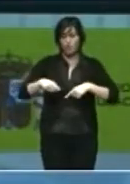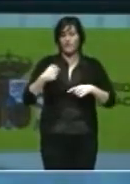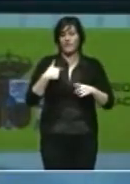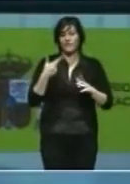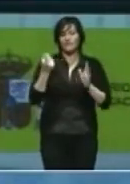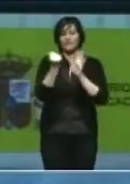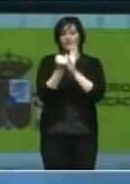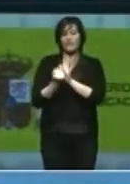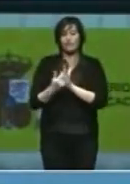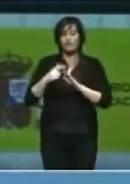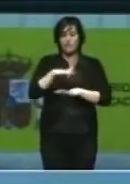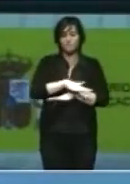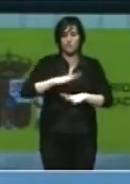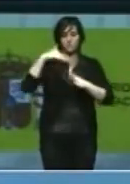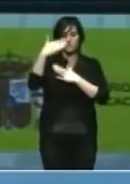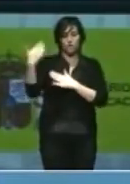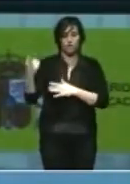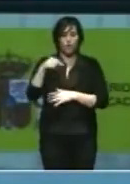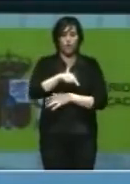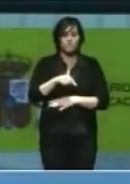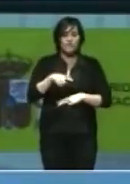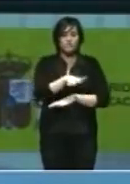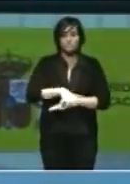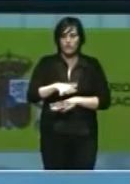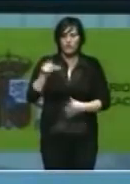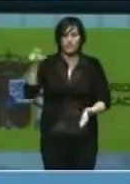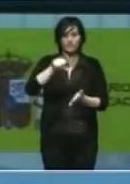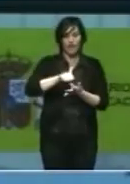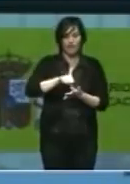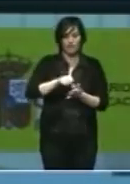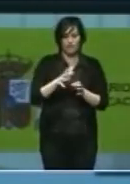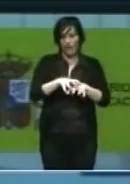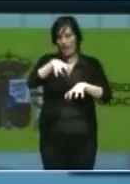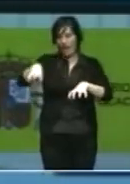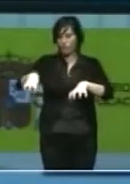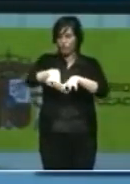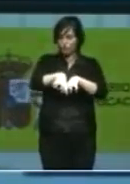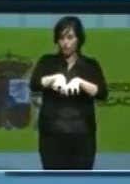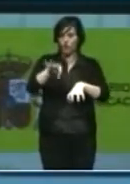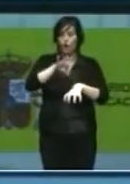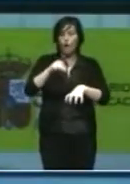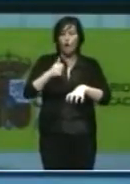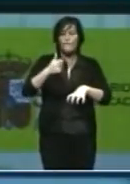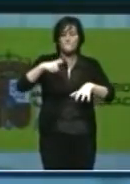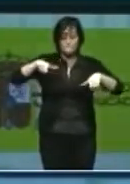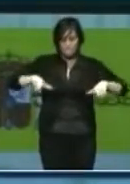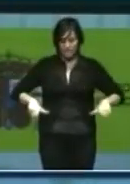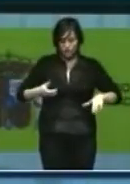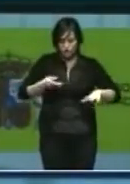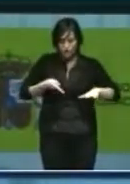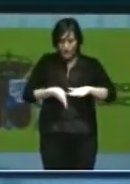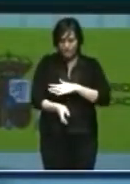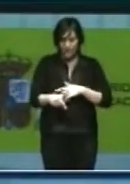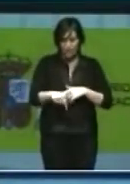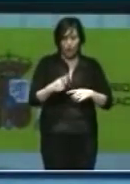imbricación con los espacios exteriores, en este caso este espacio central que parte en dos al edificio, o estos patios que meten la luz en las plantas de semisótano donde se